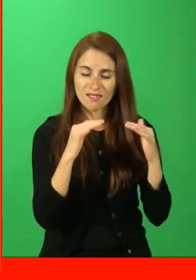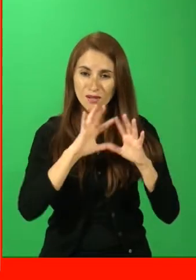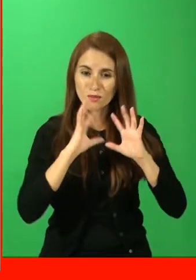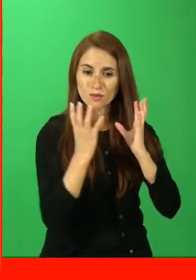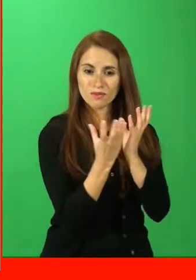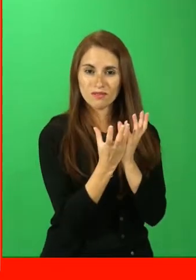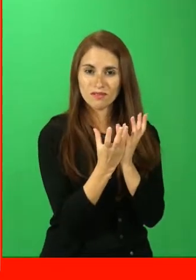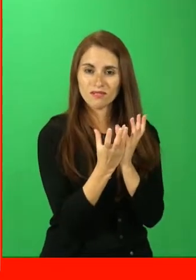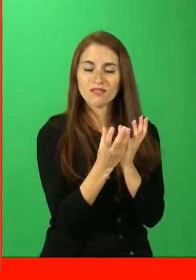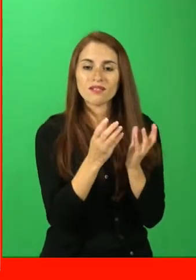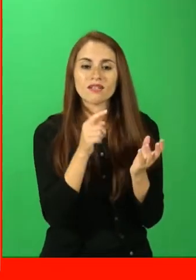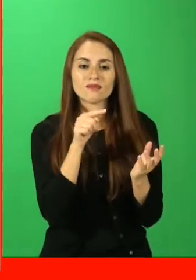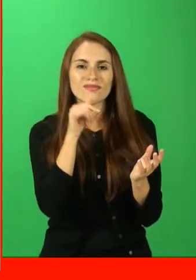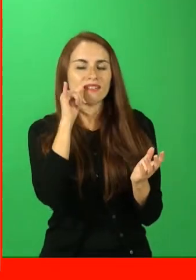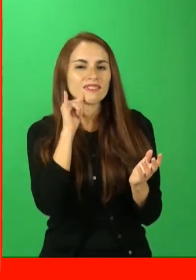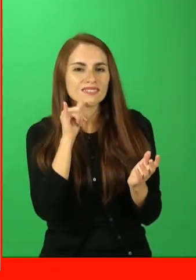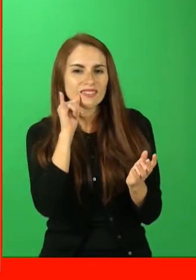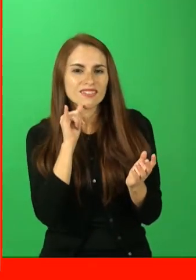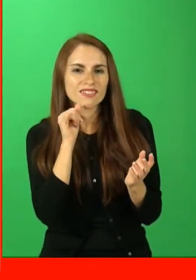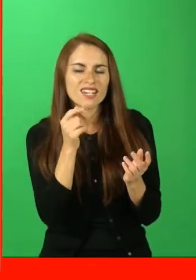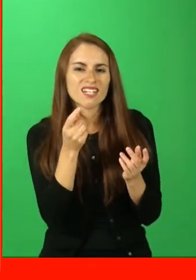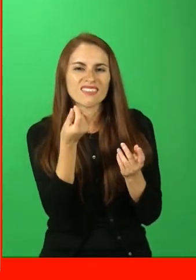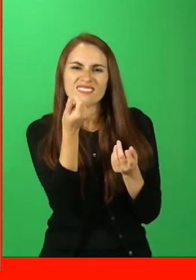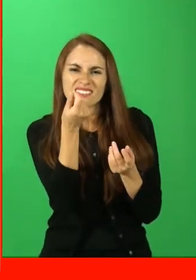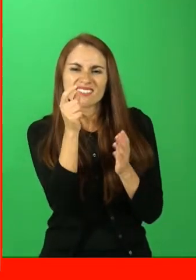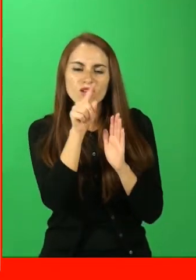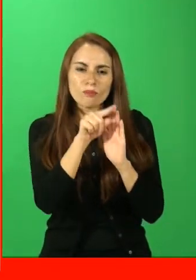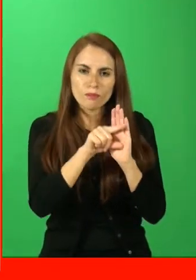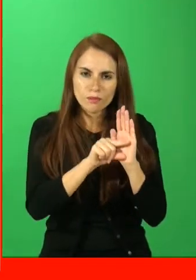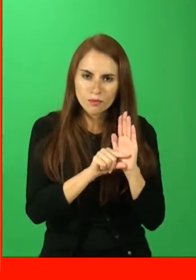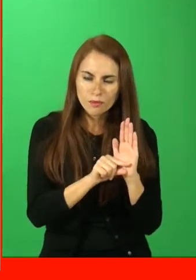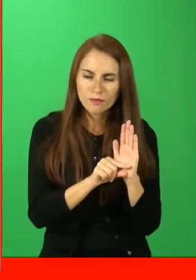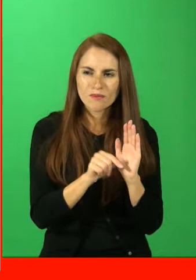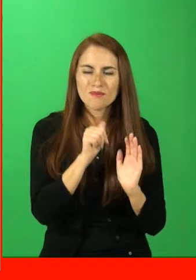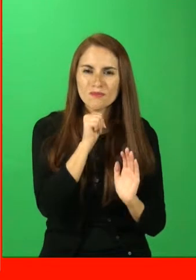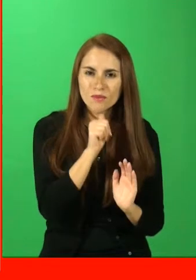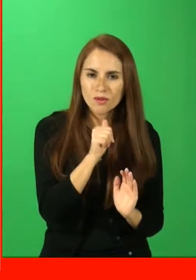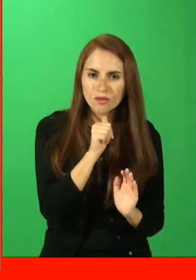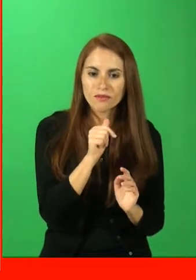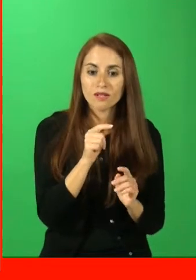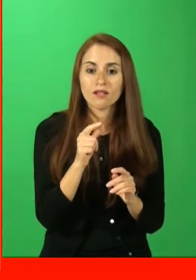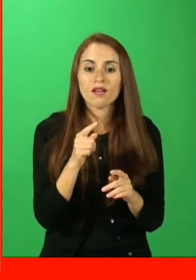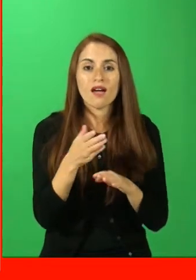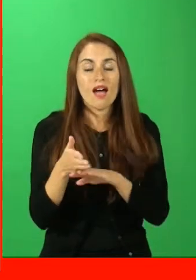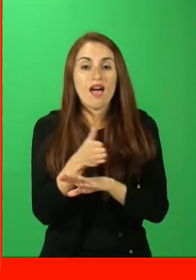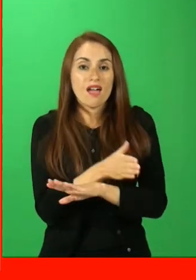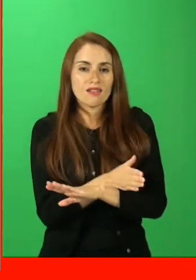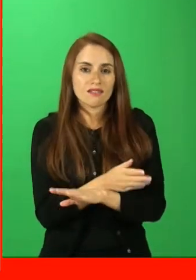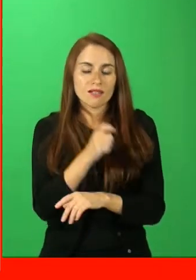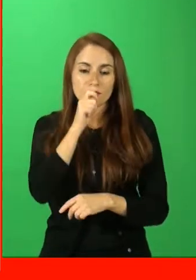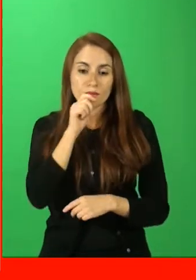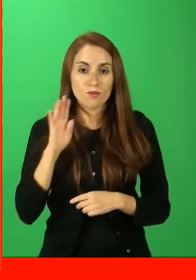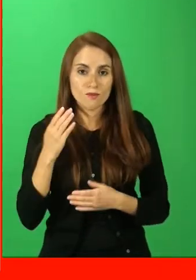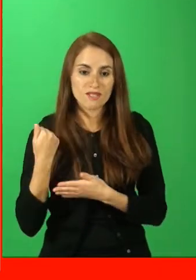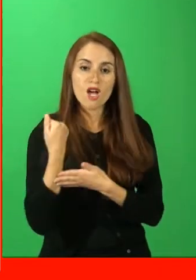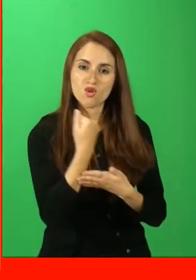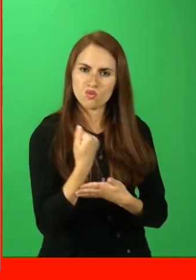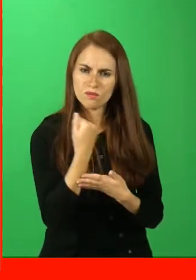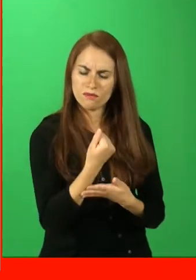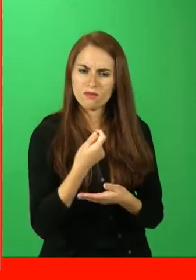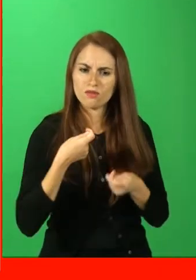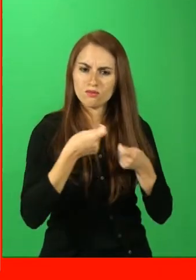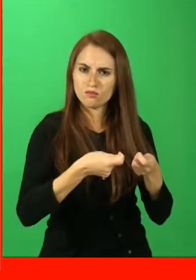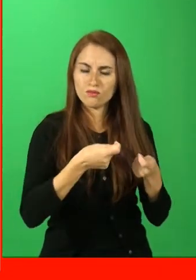termina económicamente mal. Le habían prometido obtener beneficios, territorios, pero no